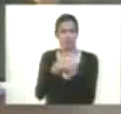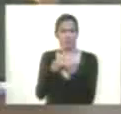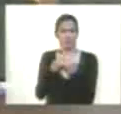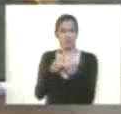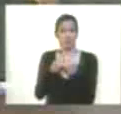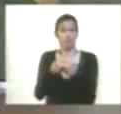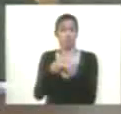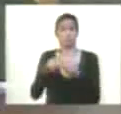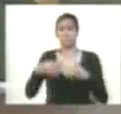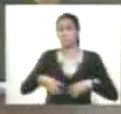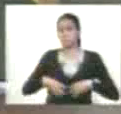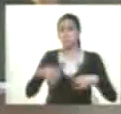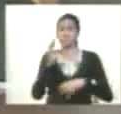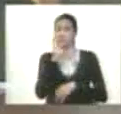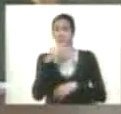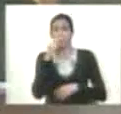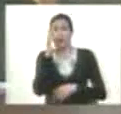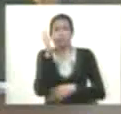la he calificado,